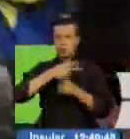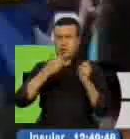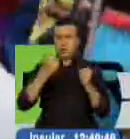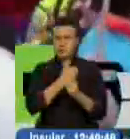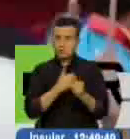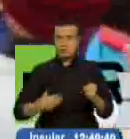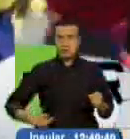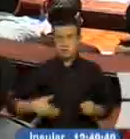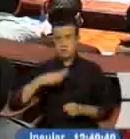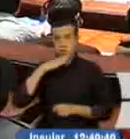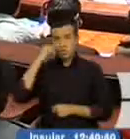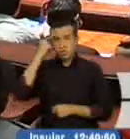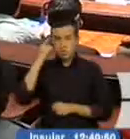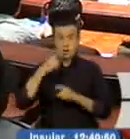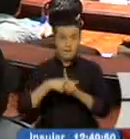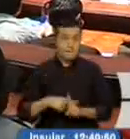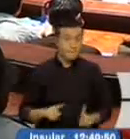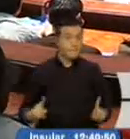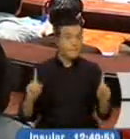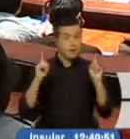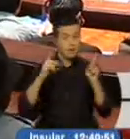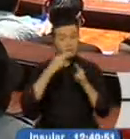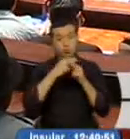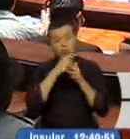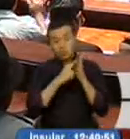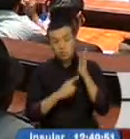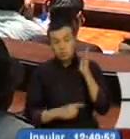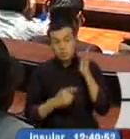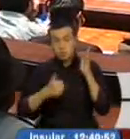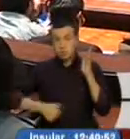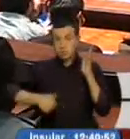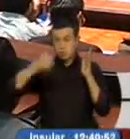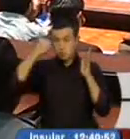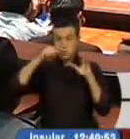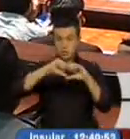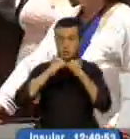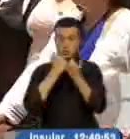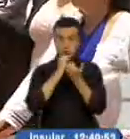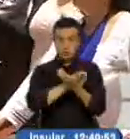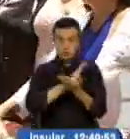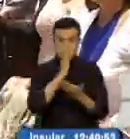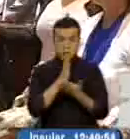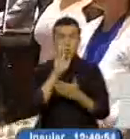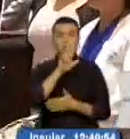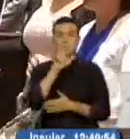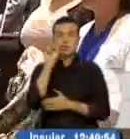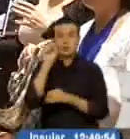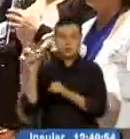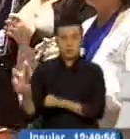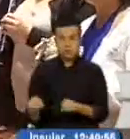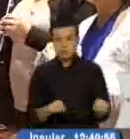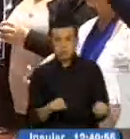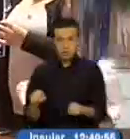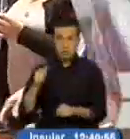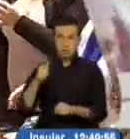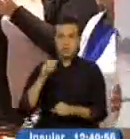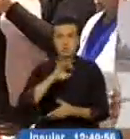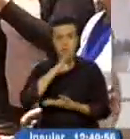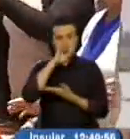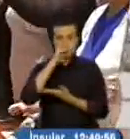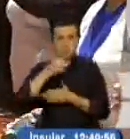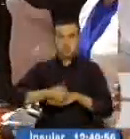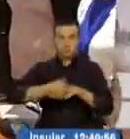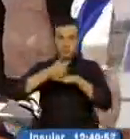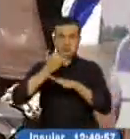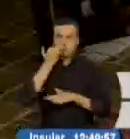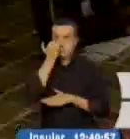expresidente Rafael Correa. Sin embargo, en la lista entregada a las autoridades de la Asamblea Nacional este 30 de mayo por los máximos representantes del